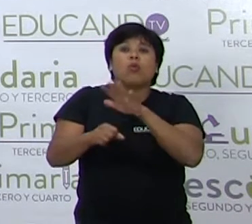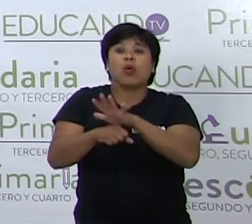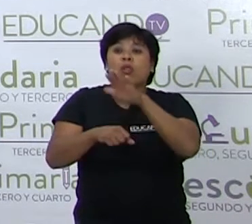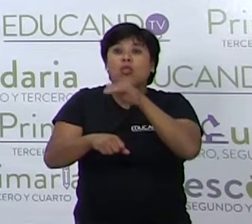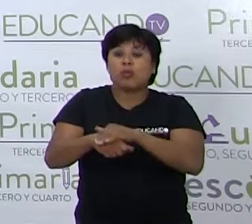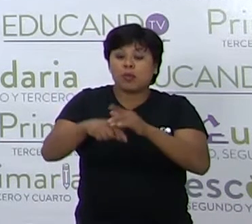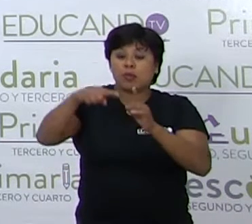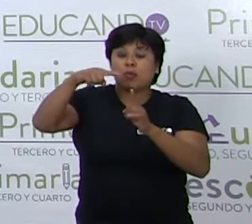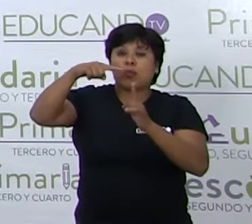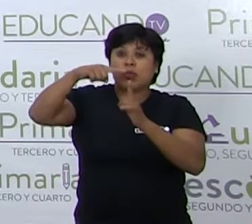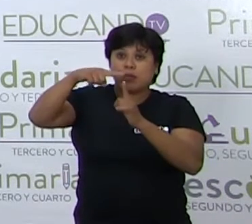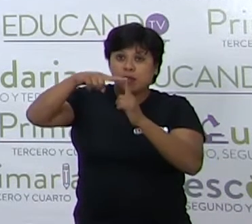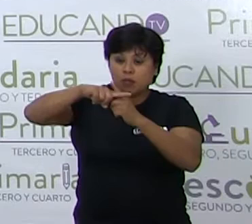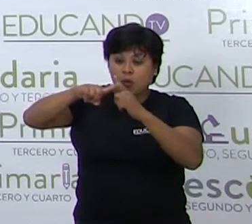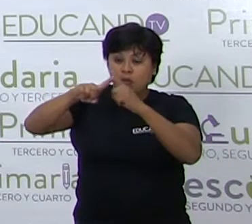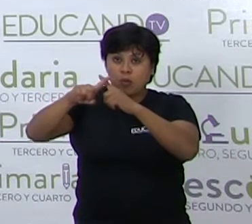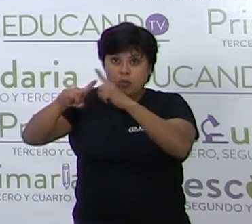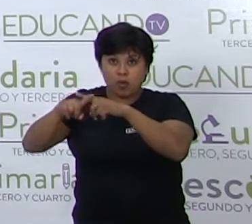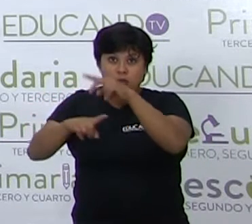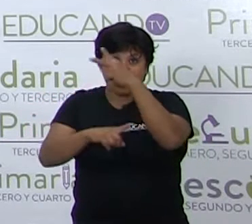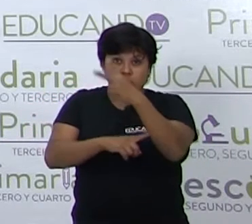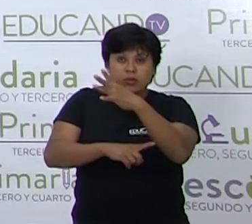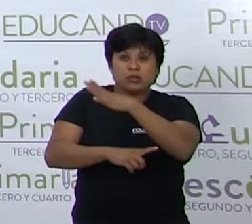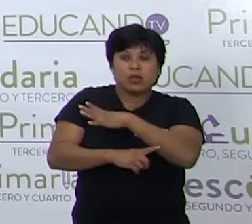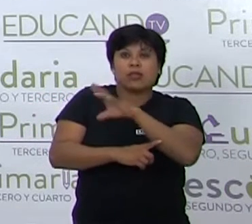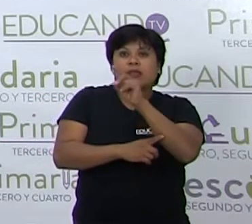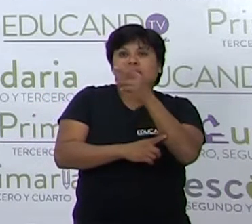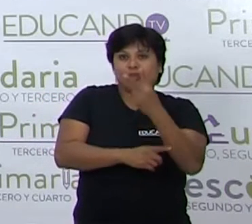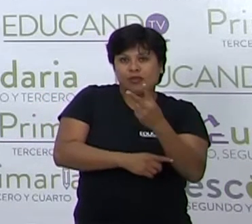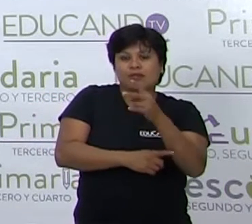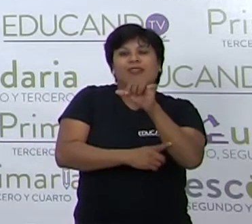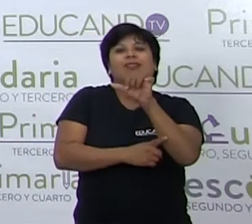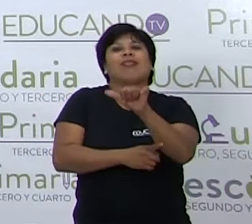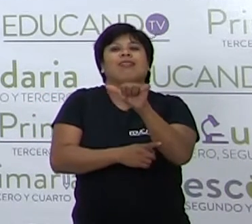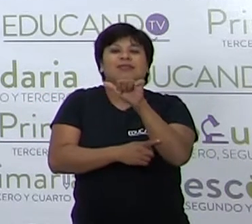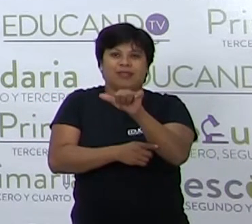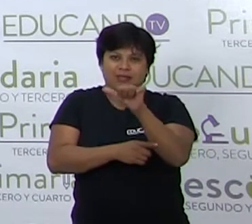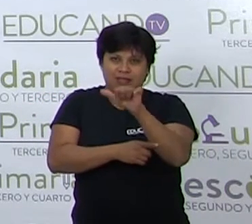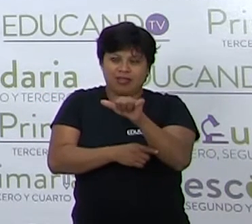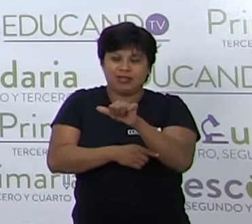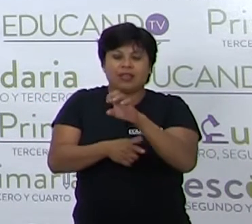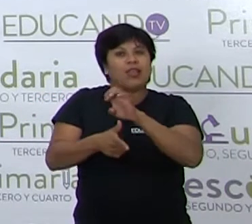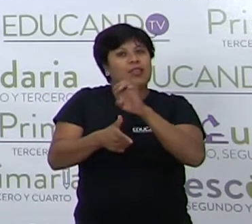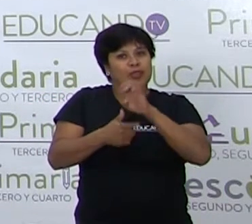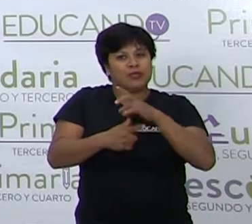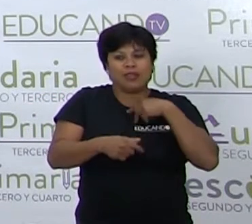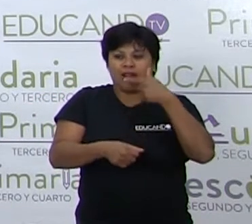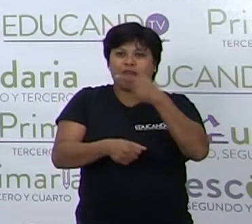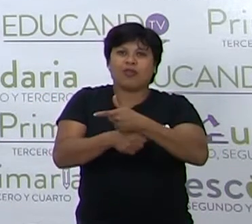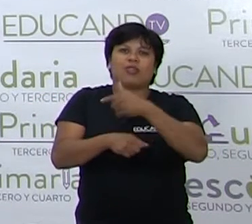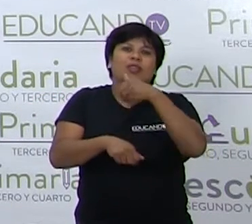multiplicado por 2 me da 32? 16. Entonces ya encontré el número.